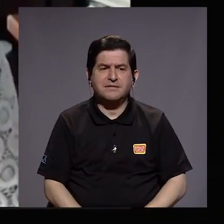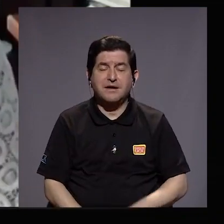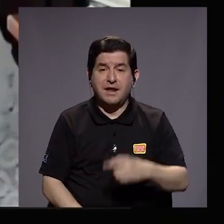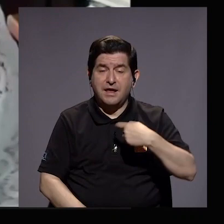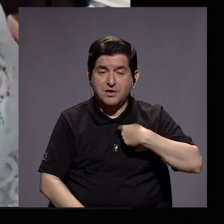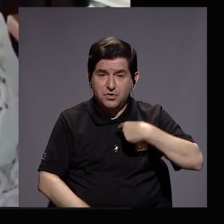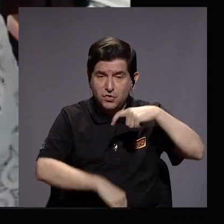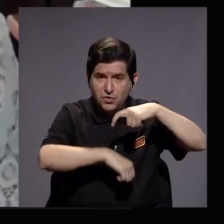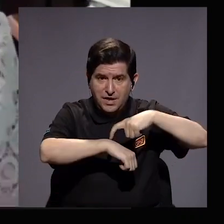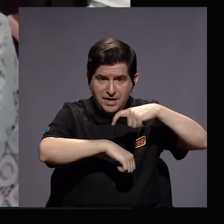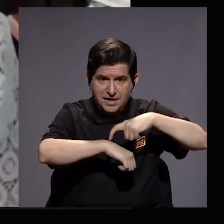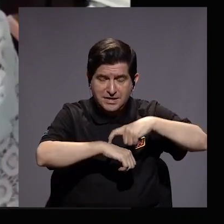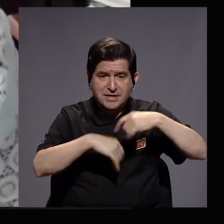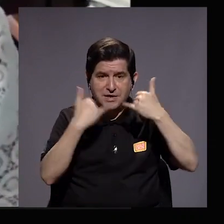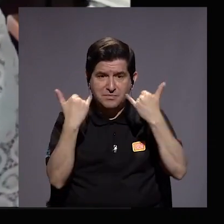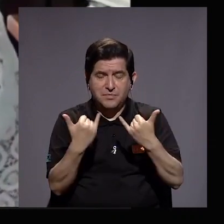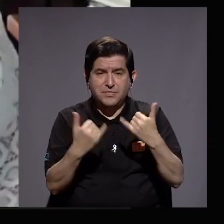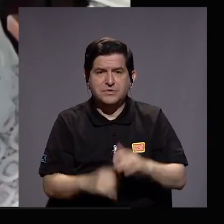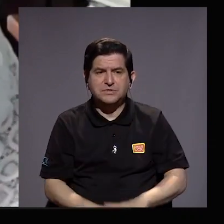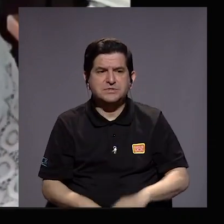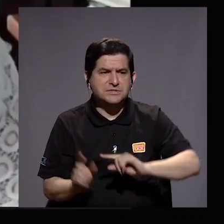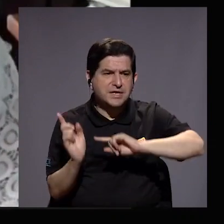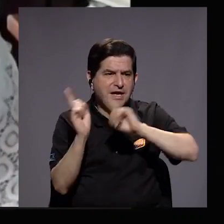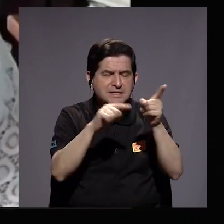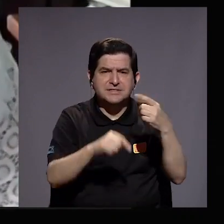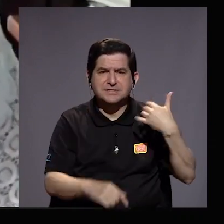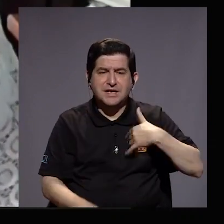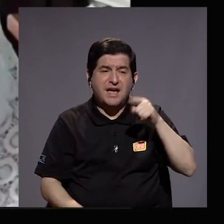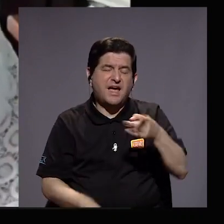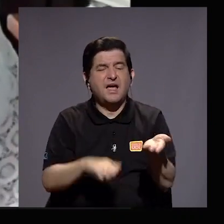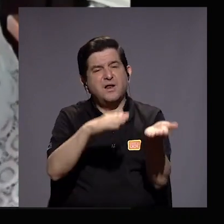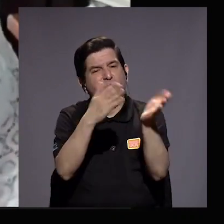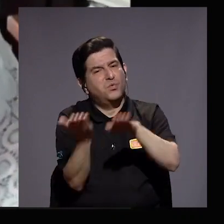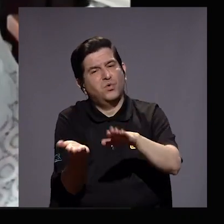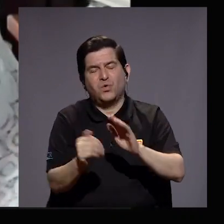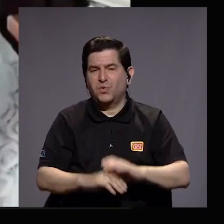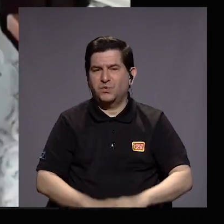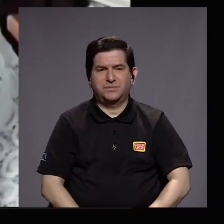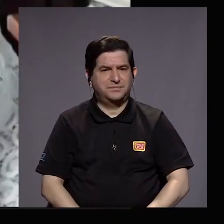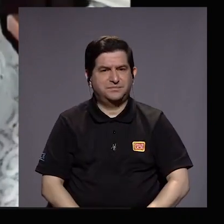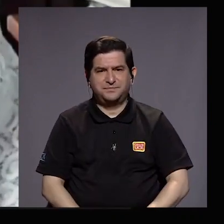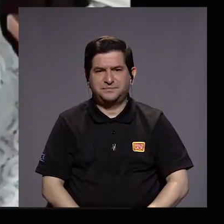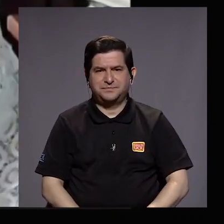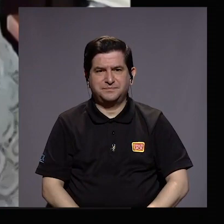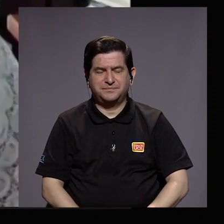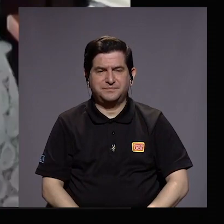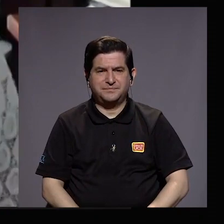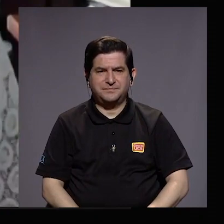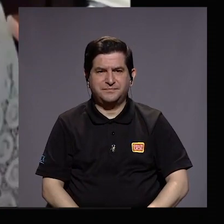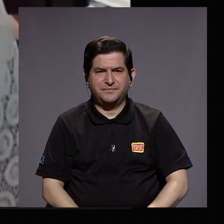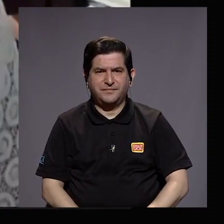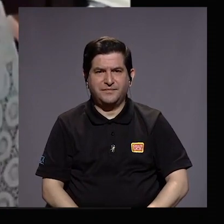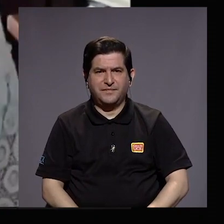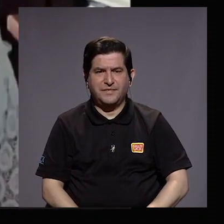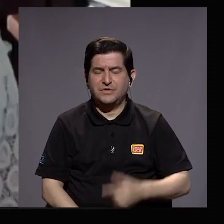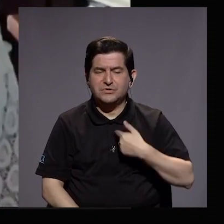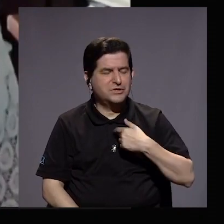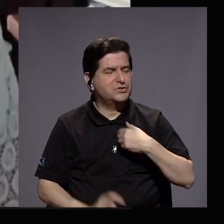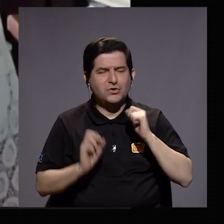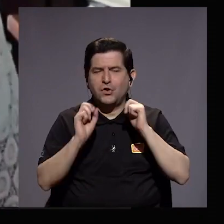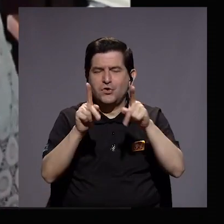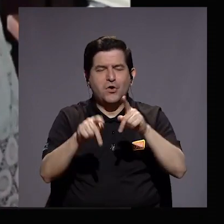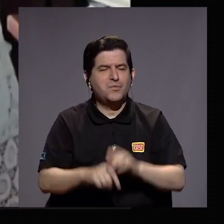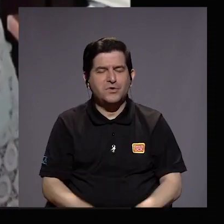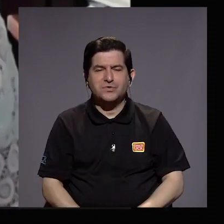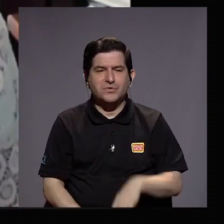en el lapso en que yo ya llegué a Argentina había muerto. Entonces no